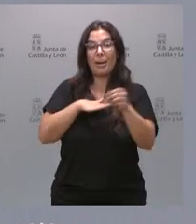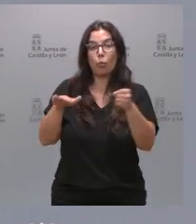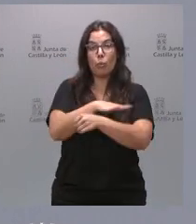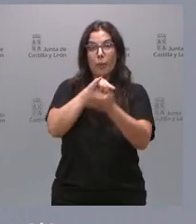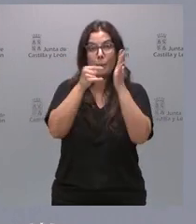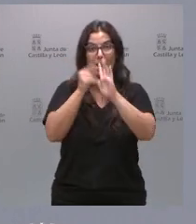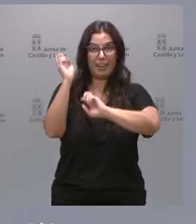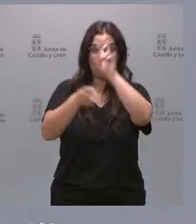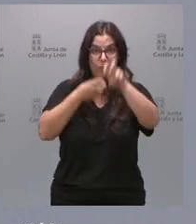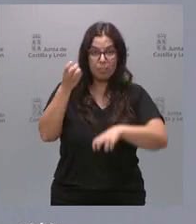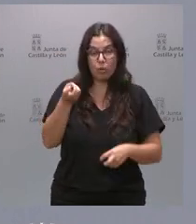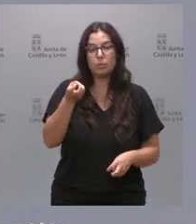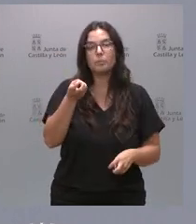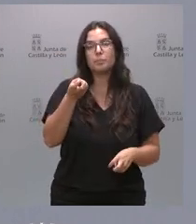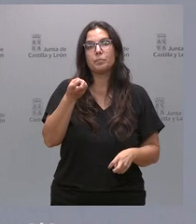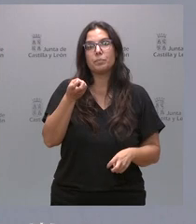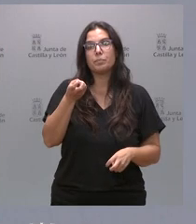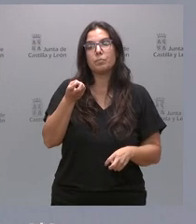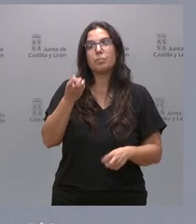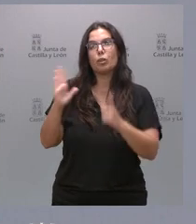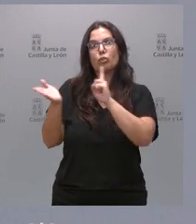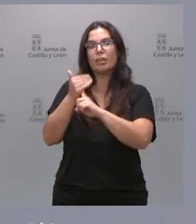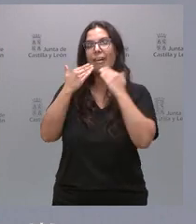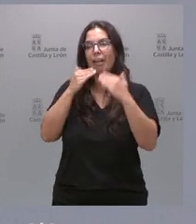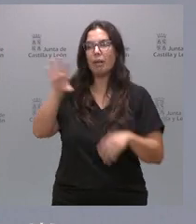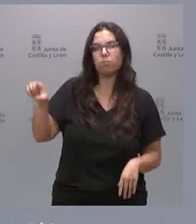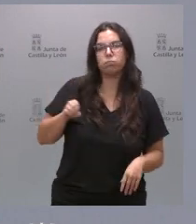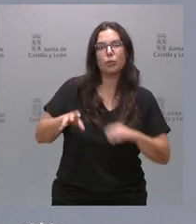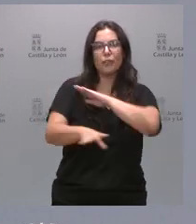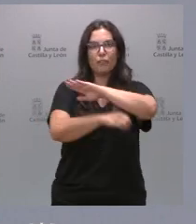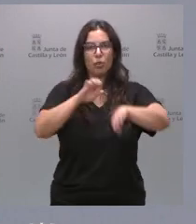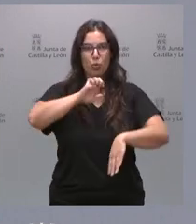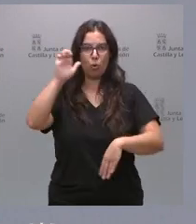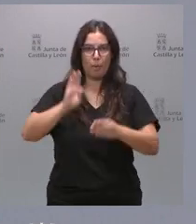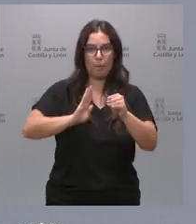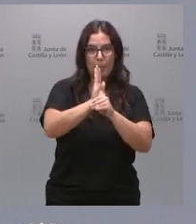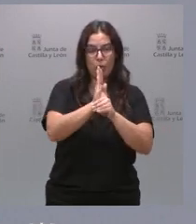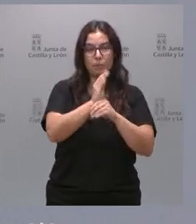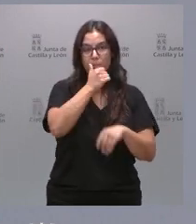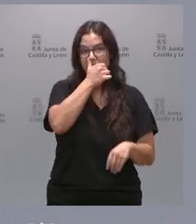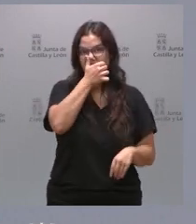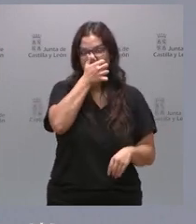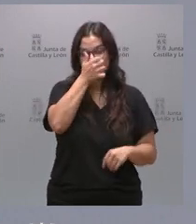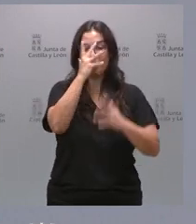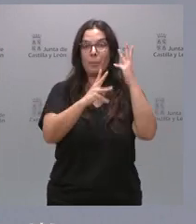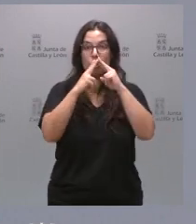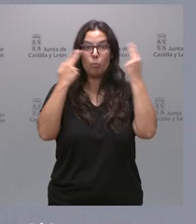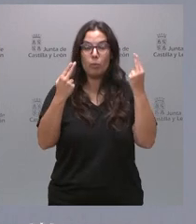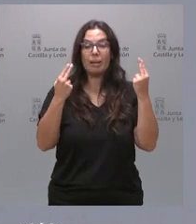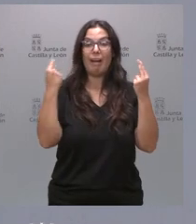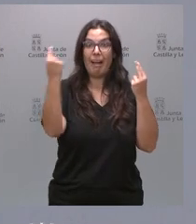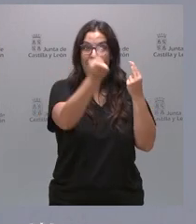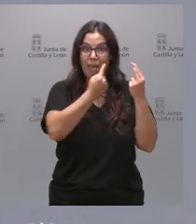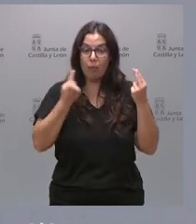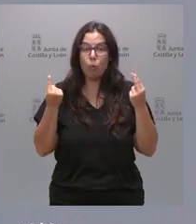renovación se accede a estos fondos europeos y cada órgano de la Administración puede colocar